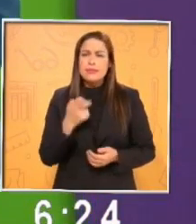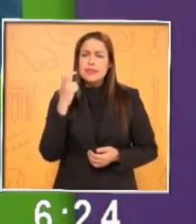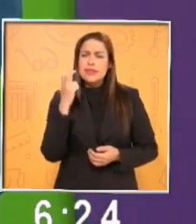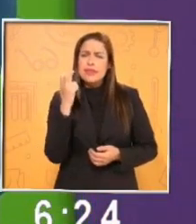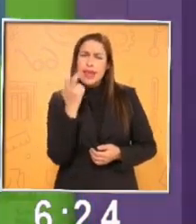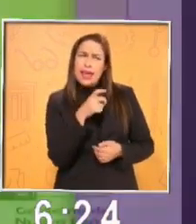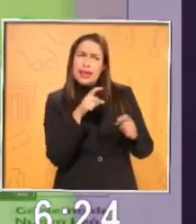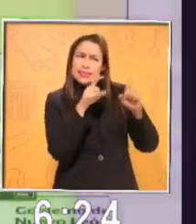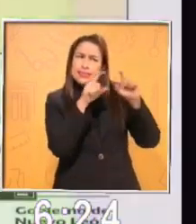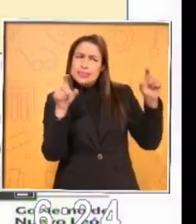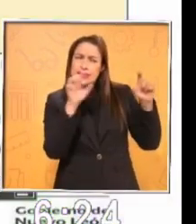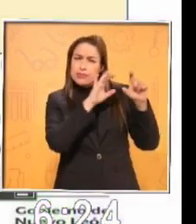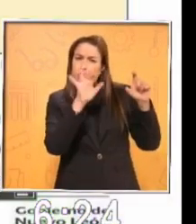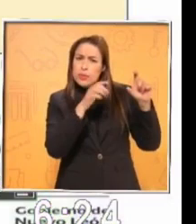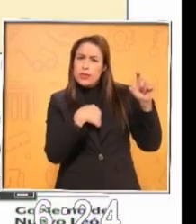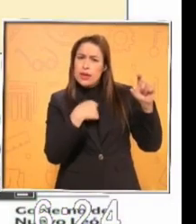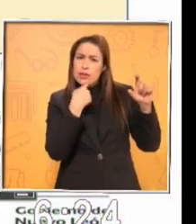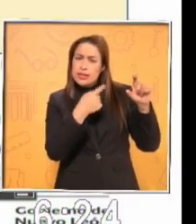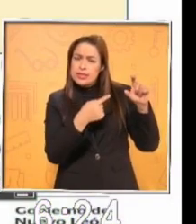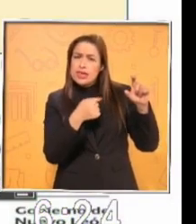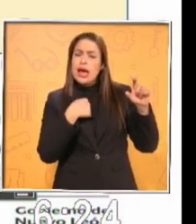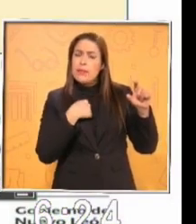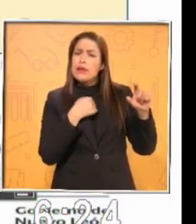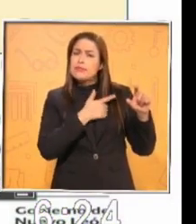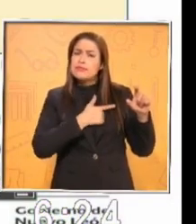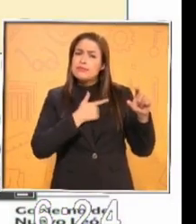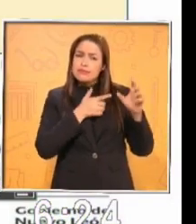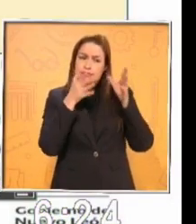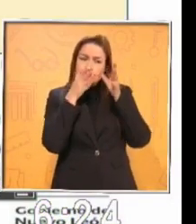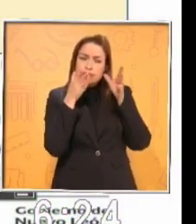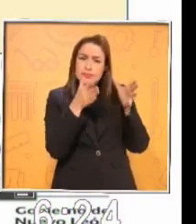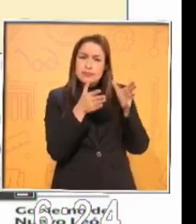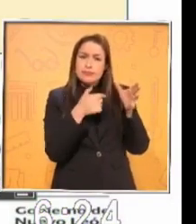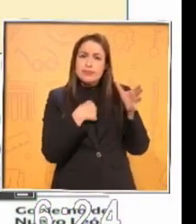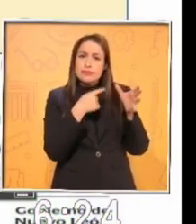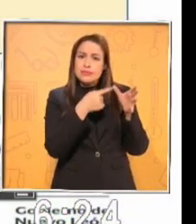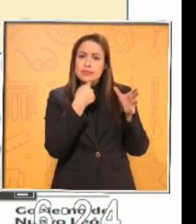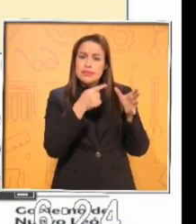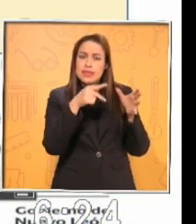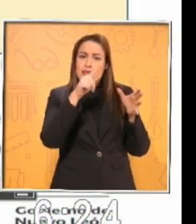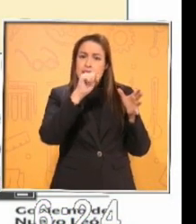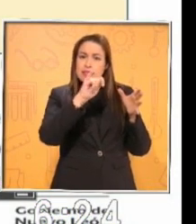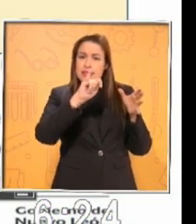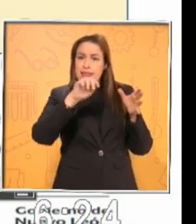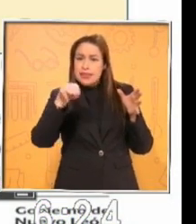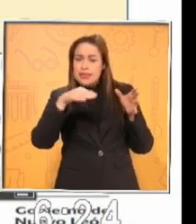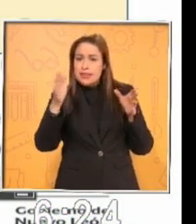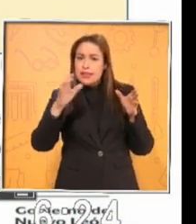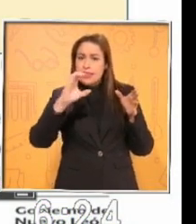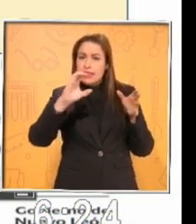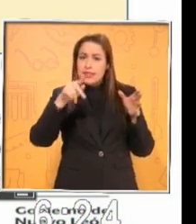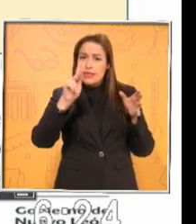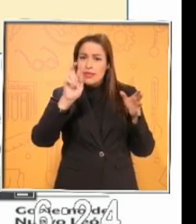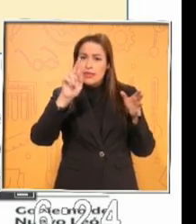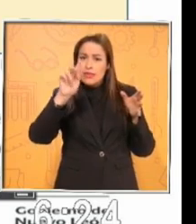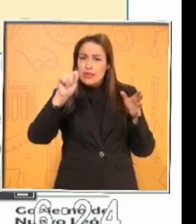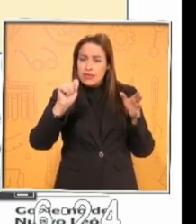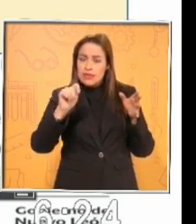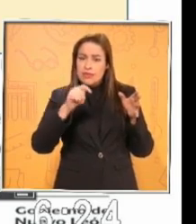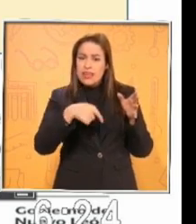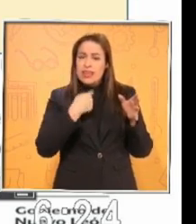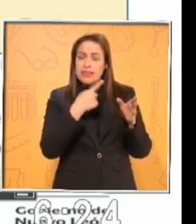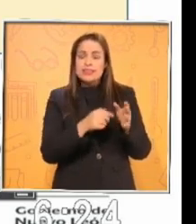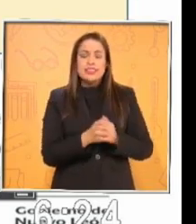mucho la atención. Es de Tim Cook, CEO de Apple. ¿Qué nos dice? No creo en el uso excesivo